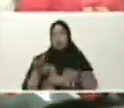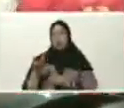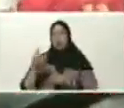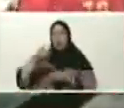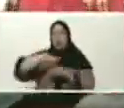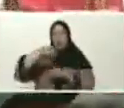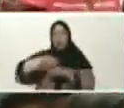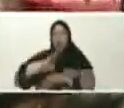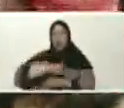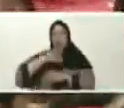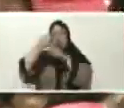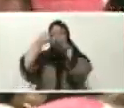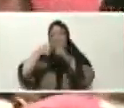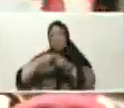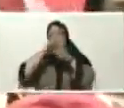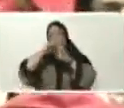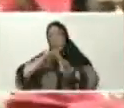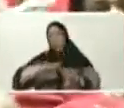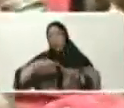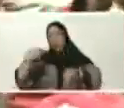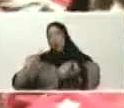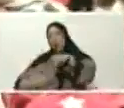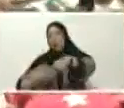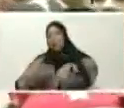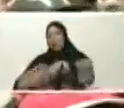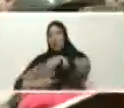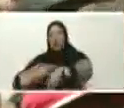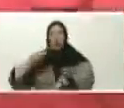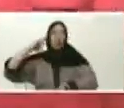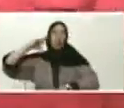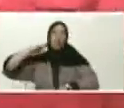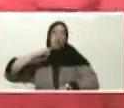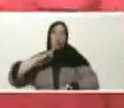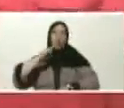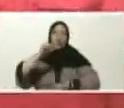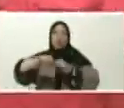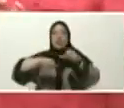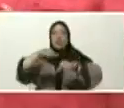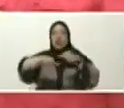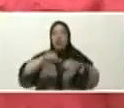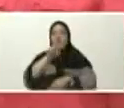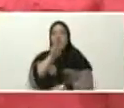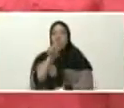irreversible la revolución bolivariana del siglo XXI.